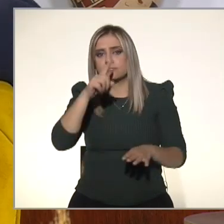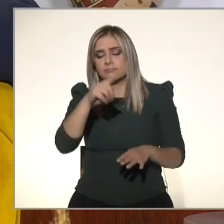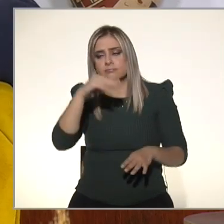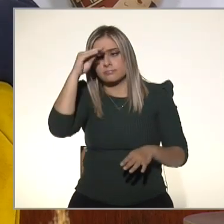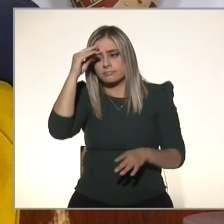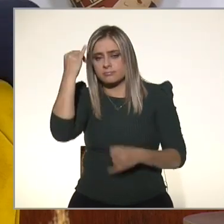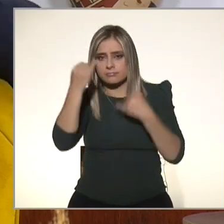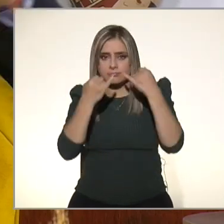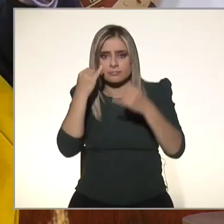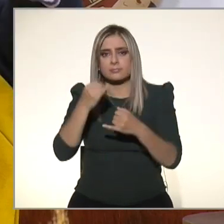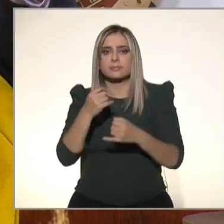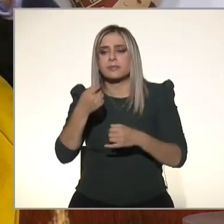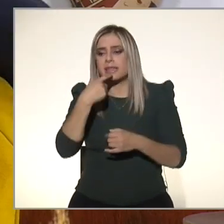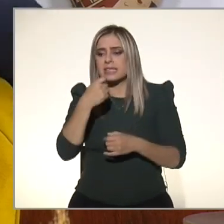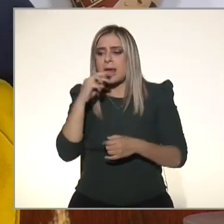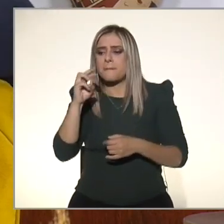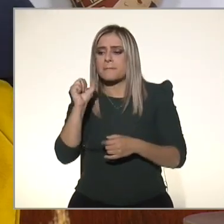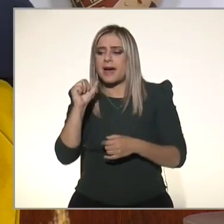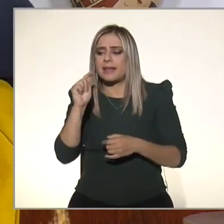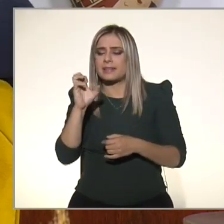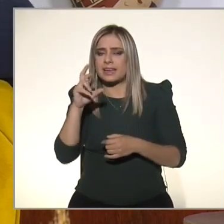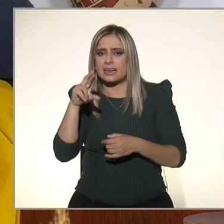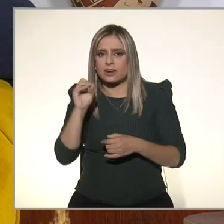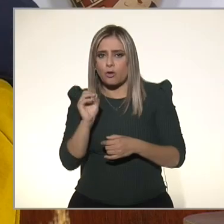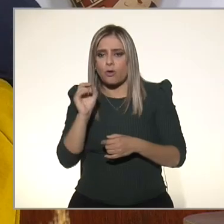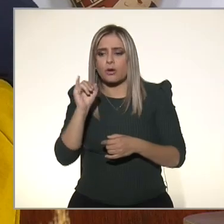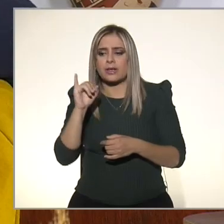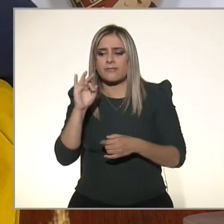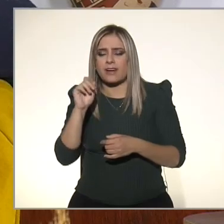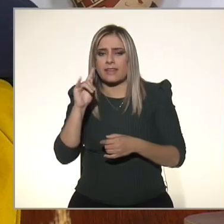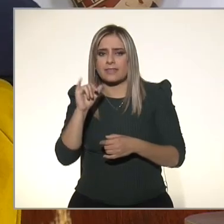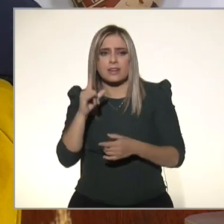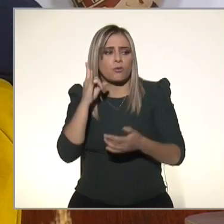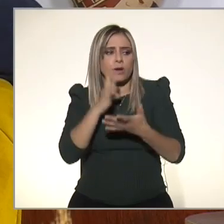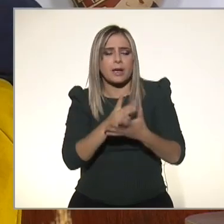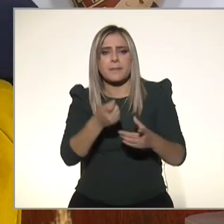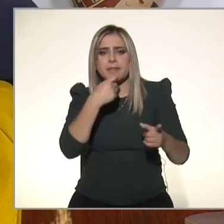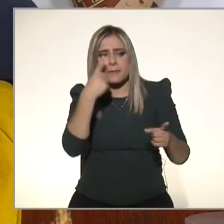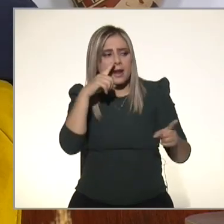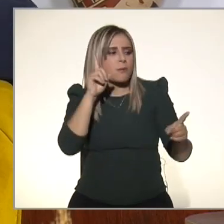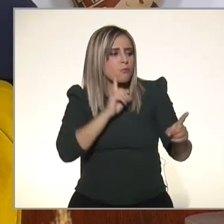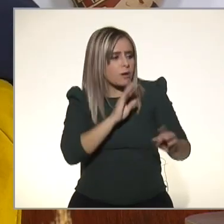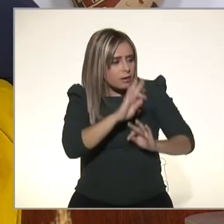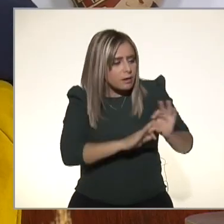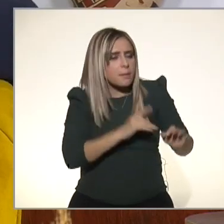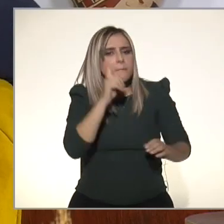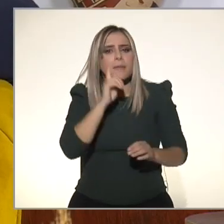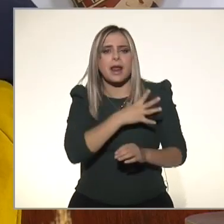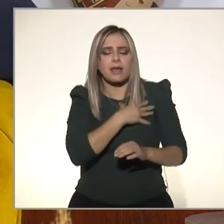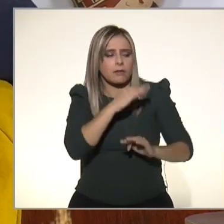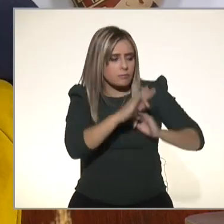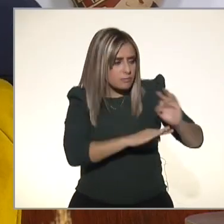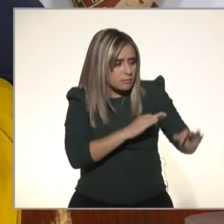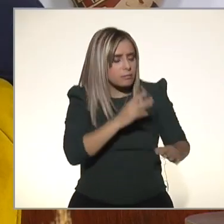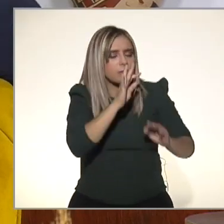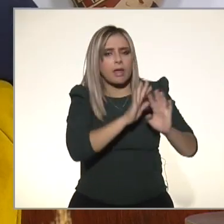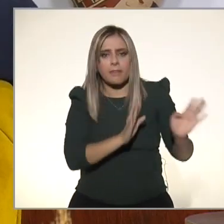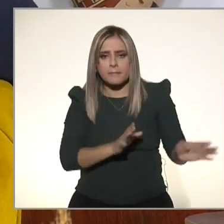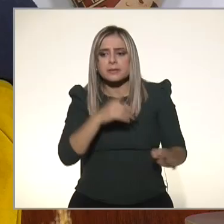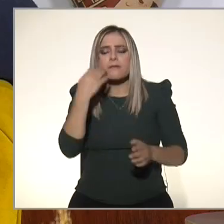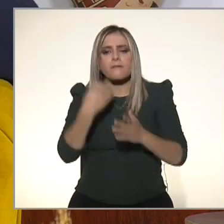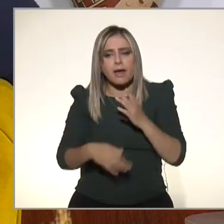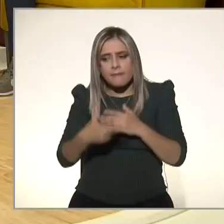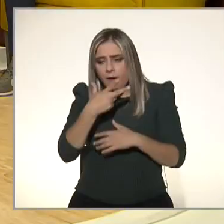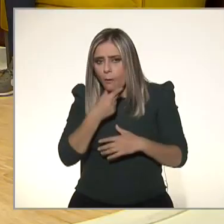medicina materno-infantil, pero aquí lo que queremos es incluir a los hombres para que tengan una determinación sobre la salud reproductiva de